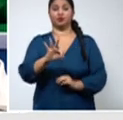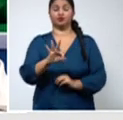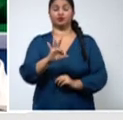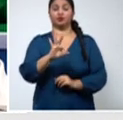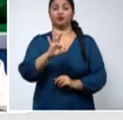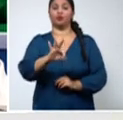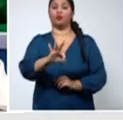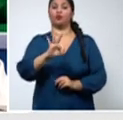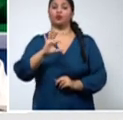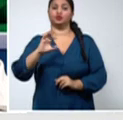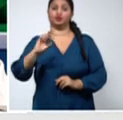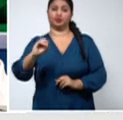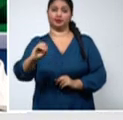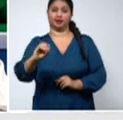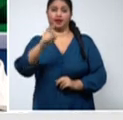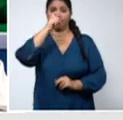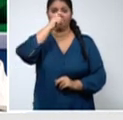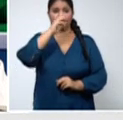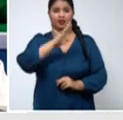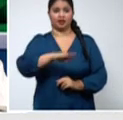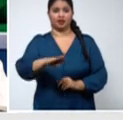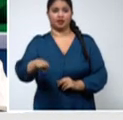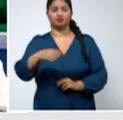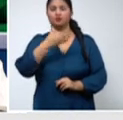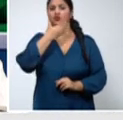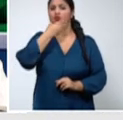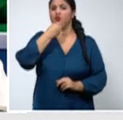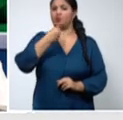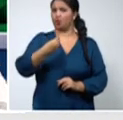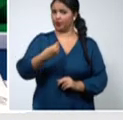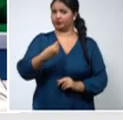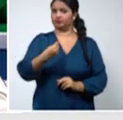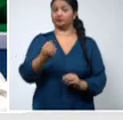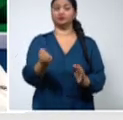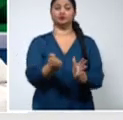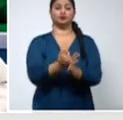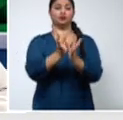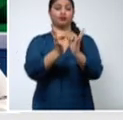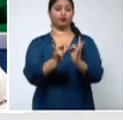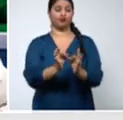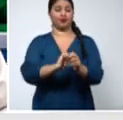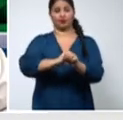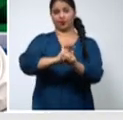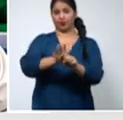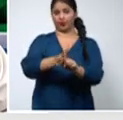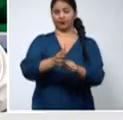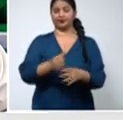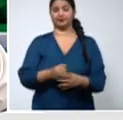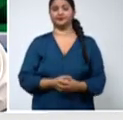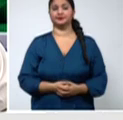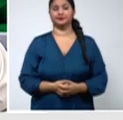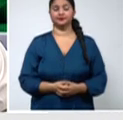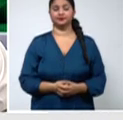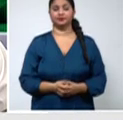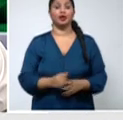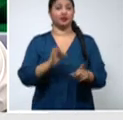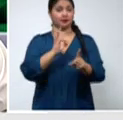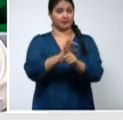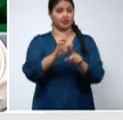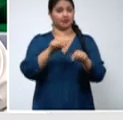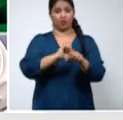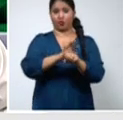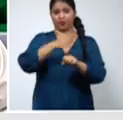5.880 niños, jóvenes, adolescentes que han sido diagnosticados con la enfermedad COVID en nuestro